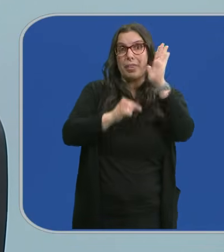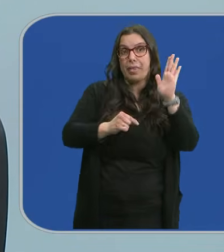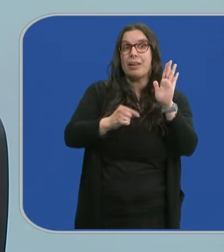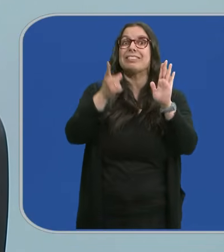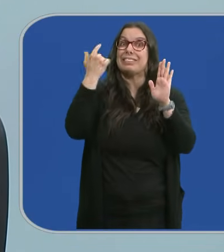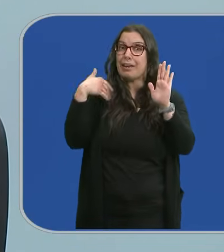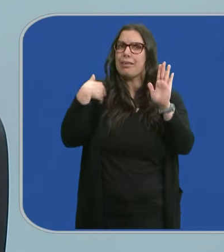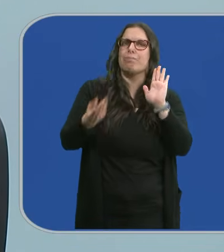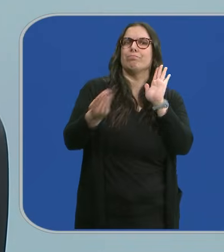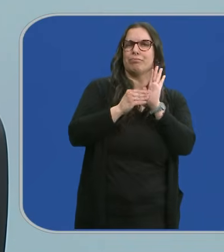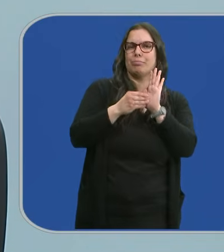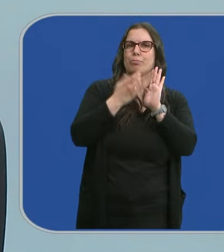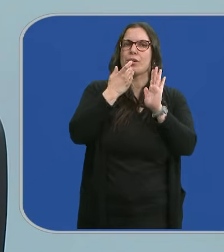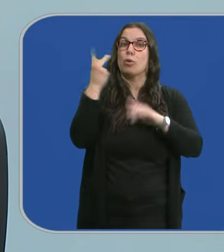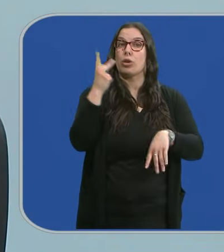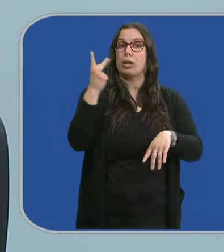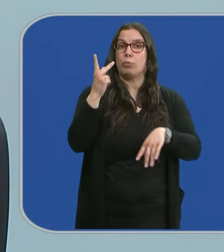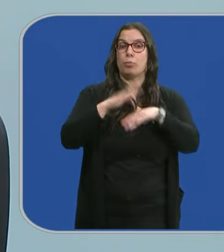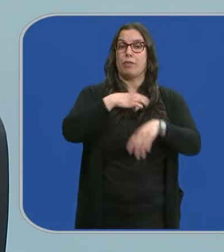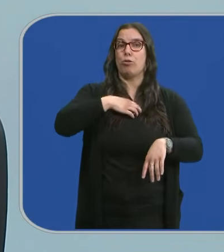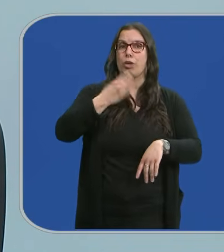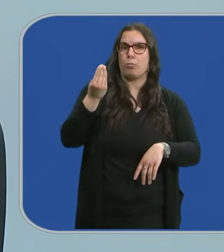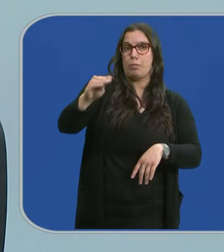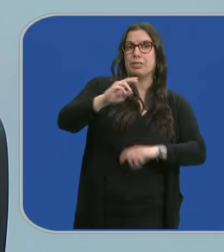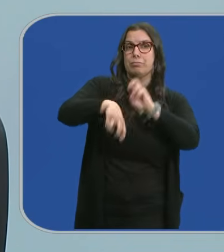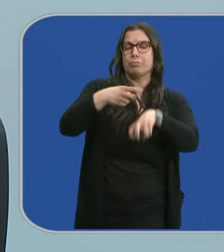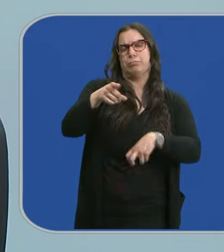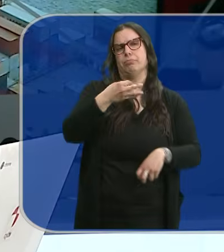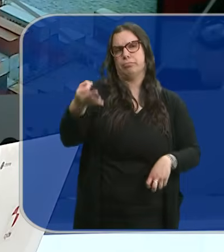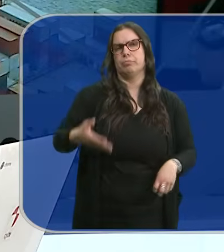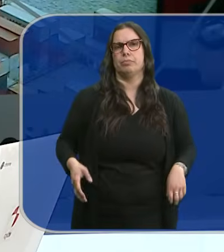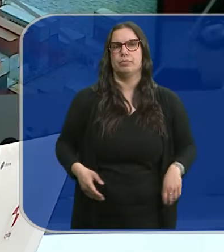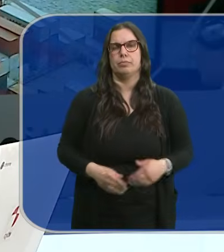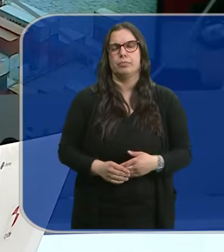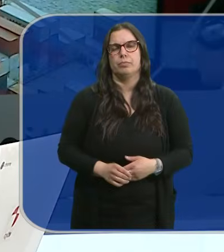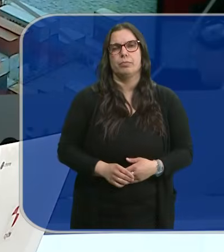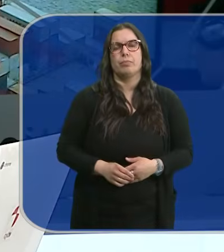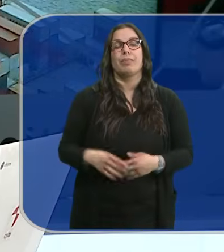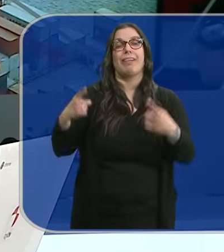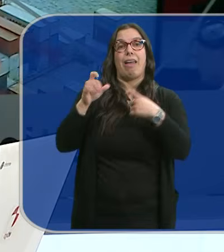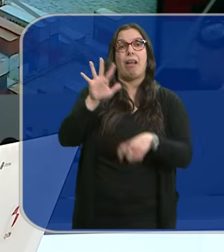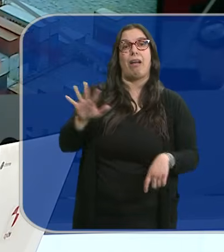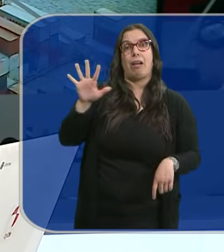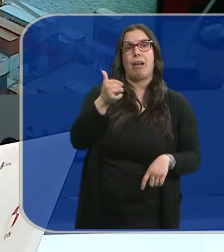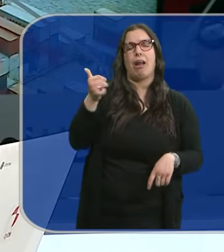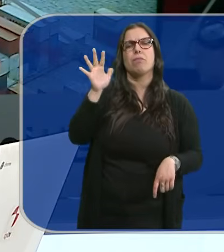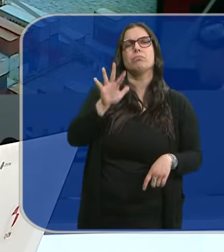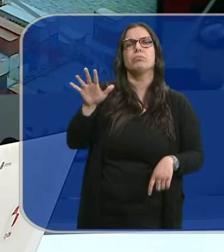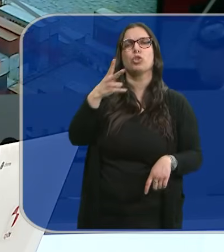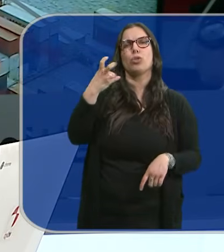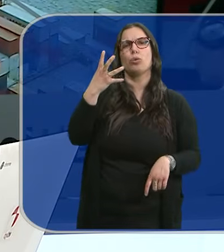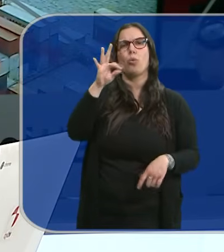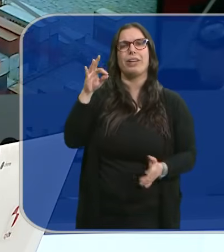alguna actualización del kilometraje para los empleados públicos. La guerra de Oriente Medio tiene unos